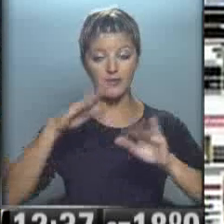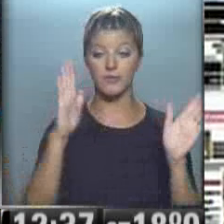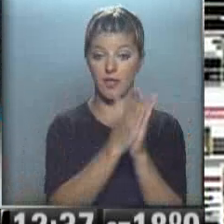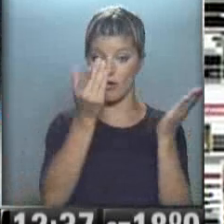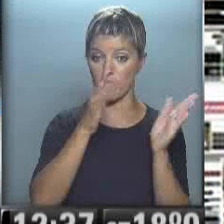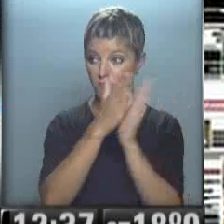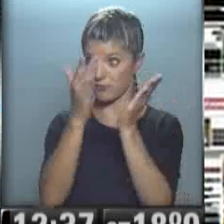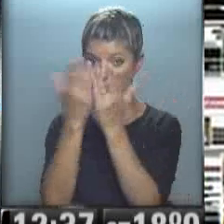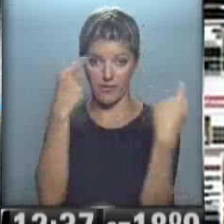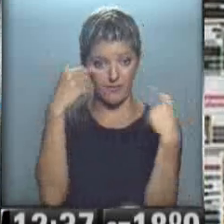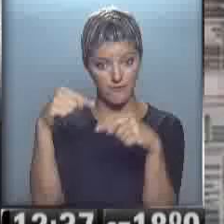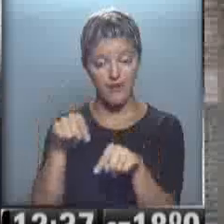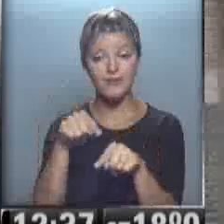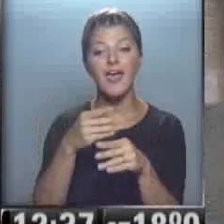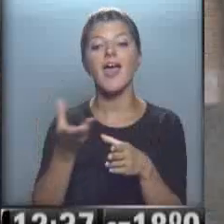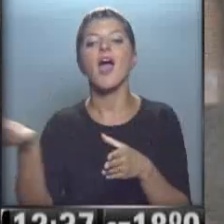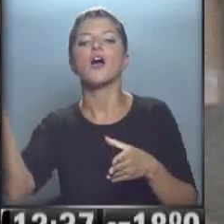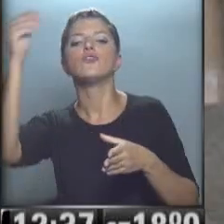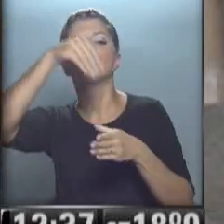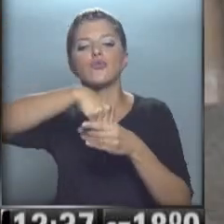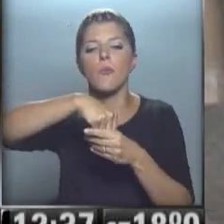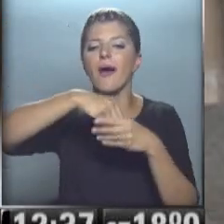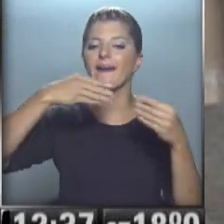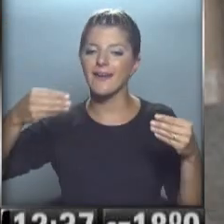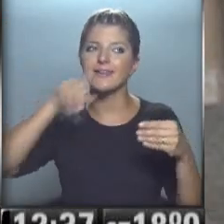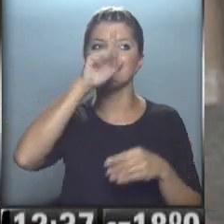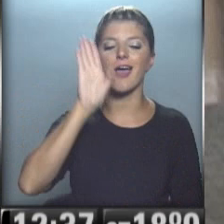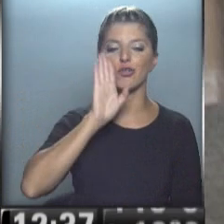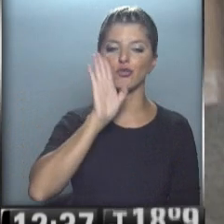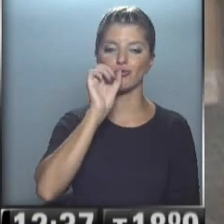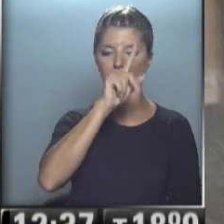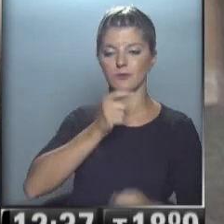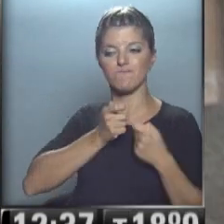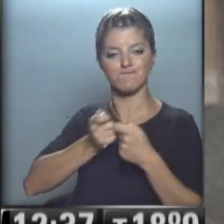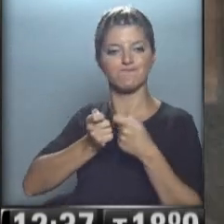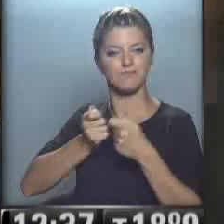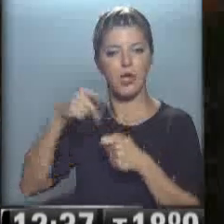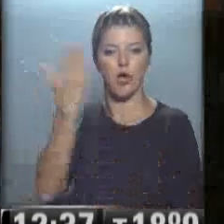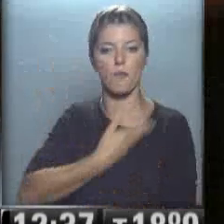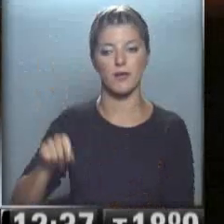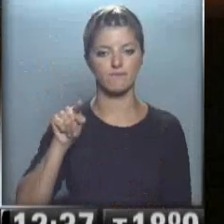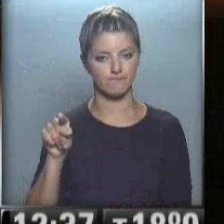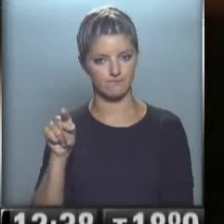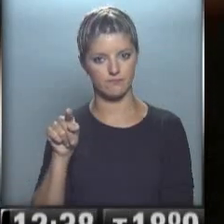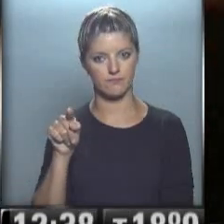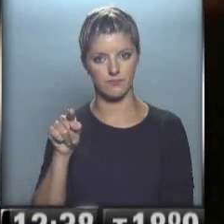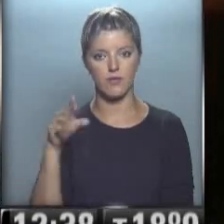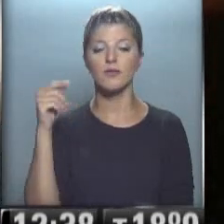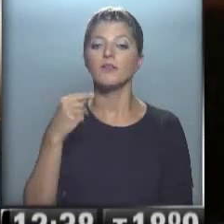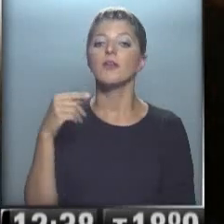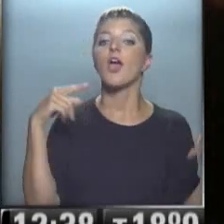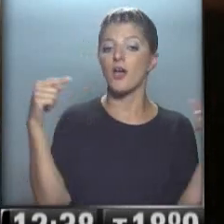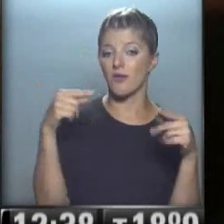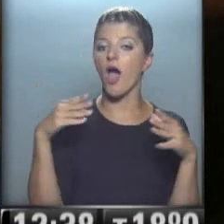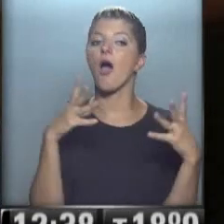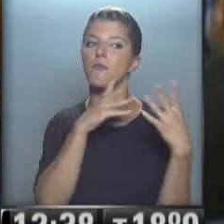de todo el continente se suma la permanente hostilidad de los Estados Unidos hacia el gobierno de maduro haciendo frente común con la